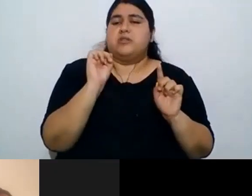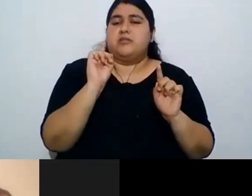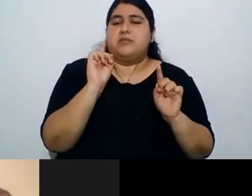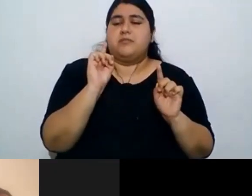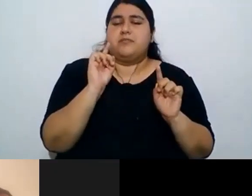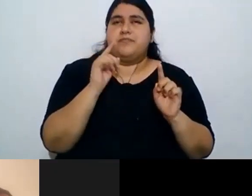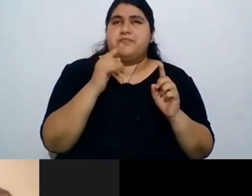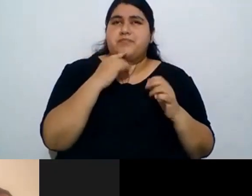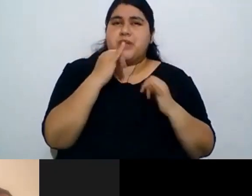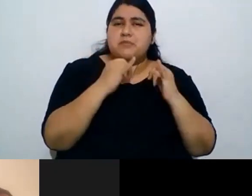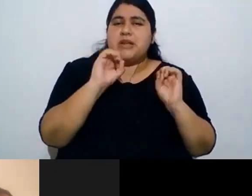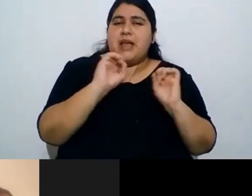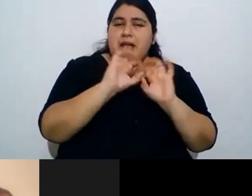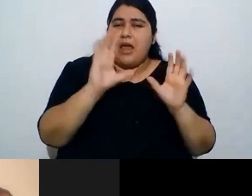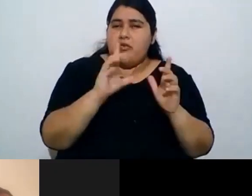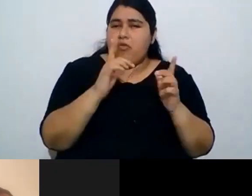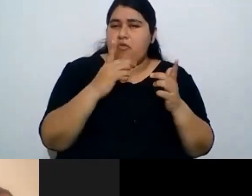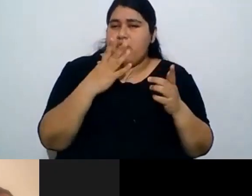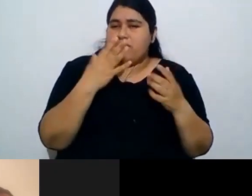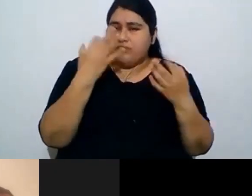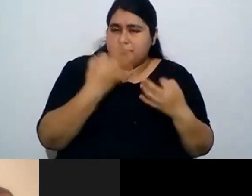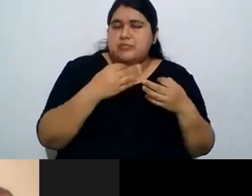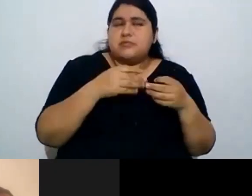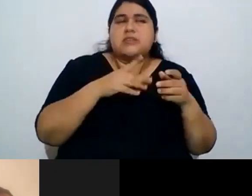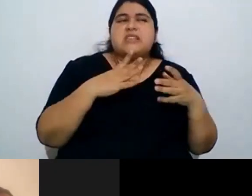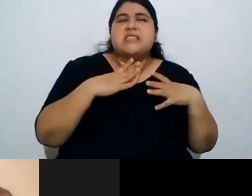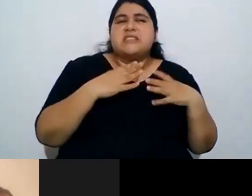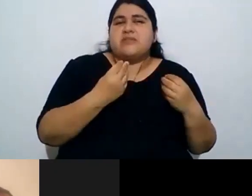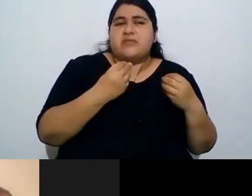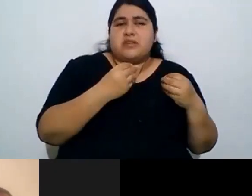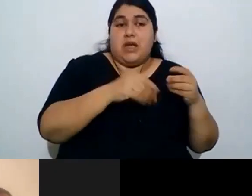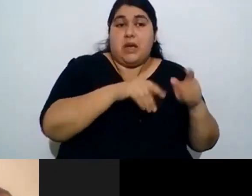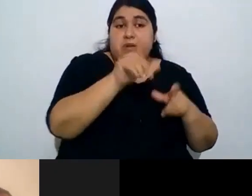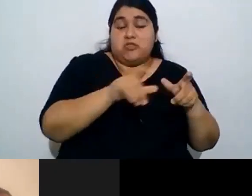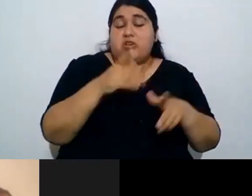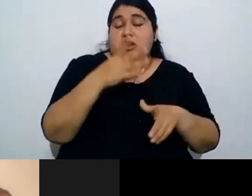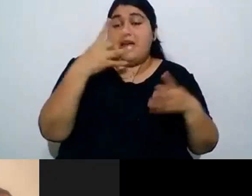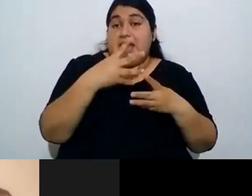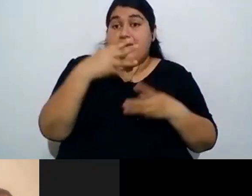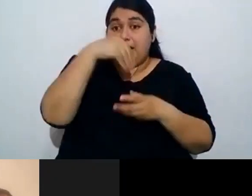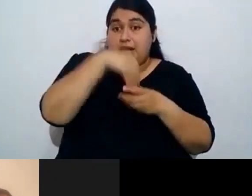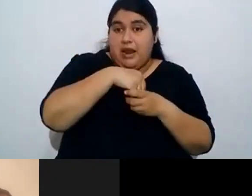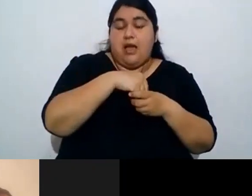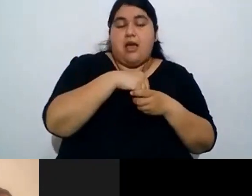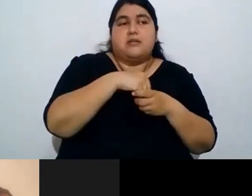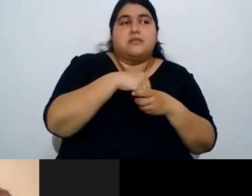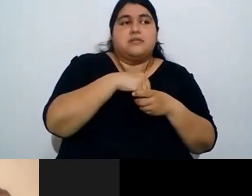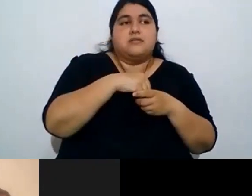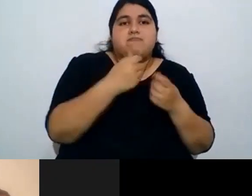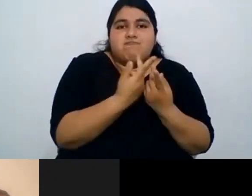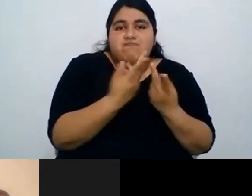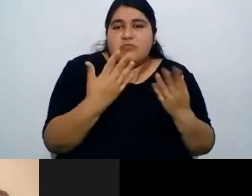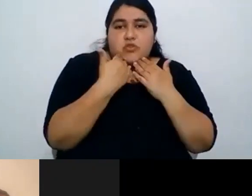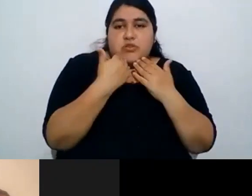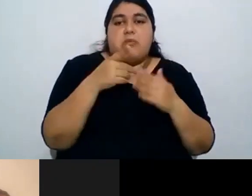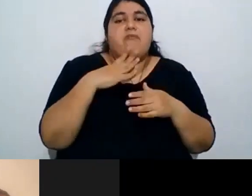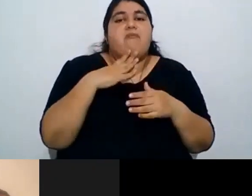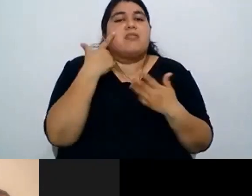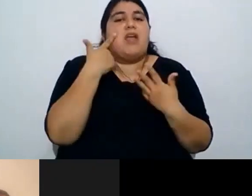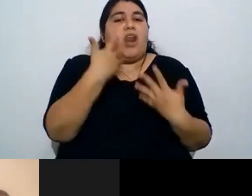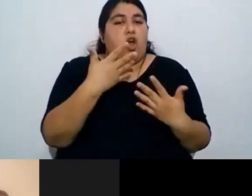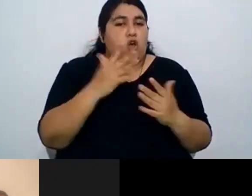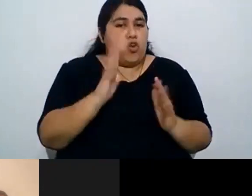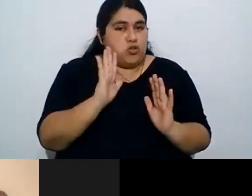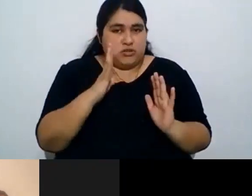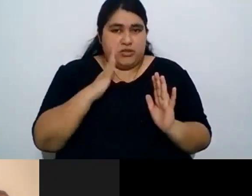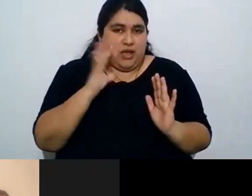clara demostración de las personas con discapacidad que estuvieron en la guerra y que han sido violentadas. No quieren reconocerlo en Colombia y